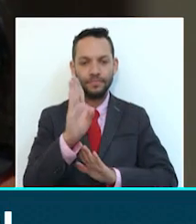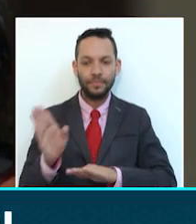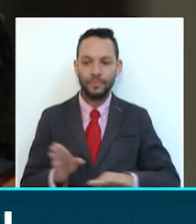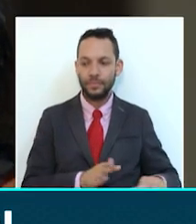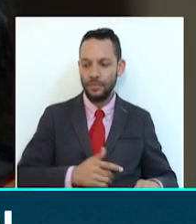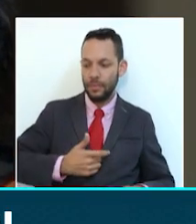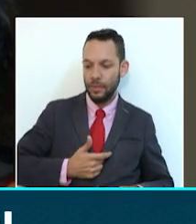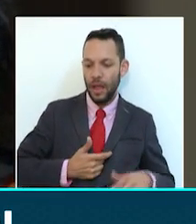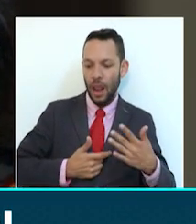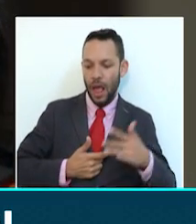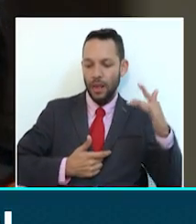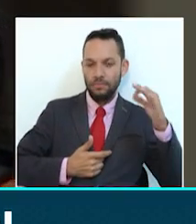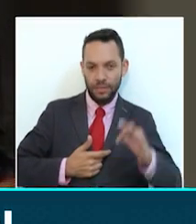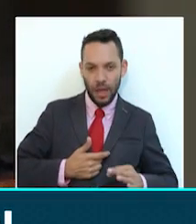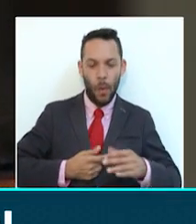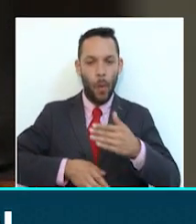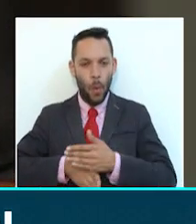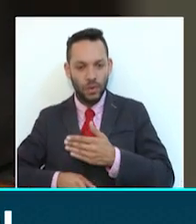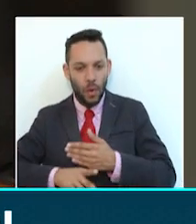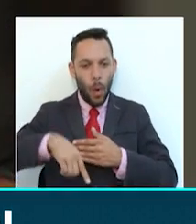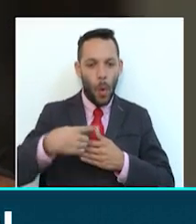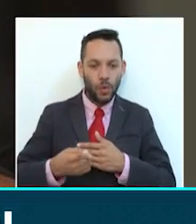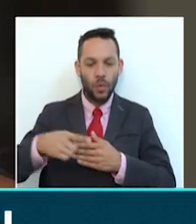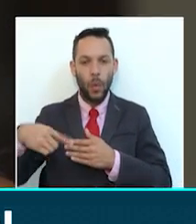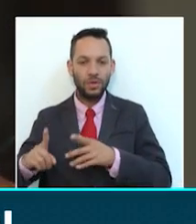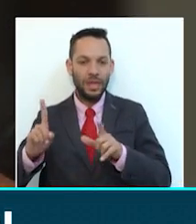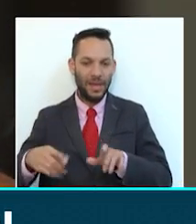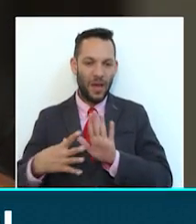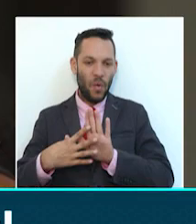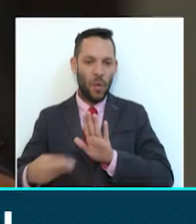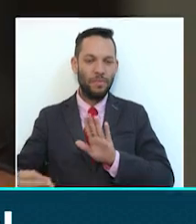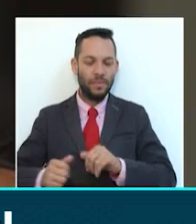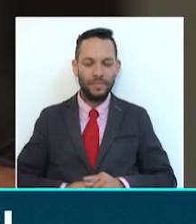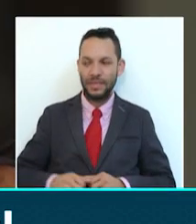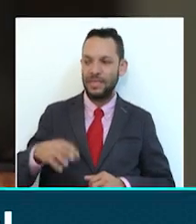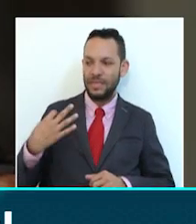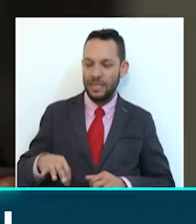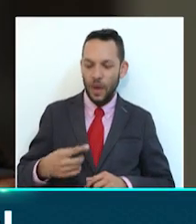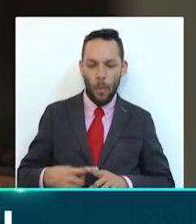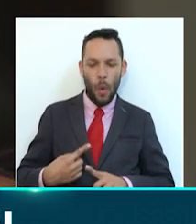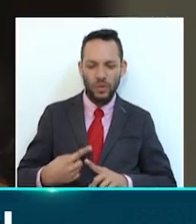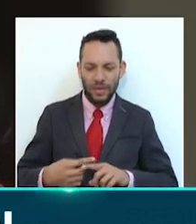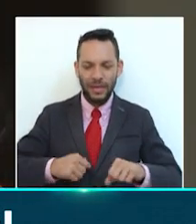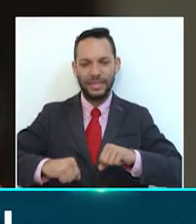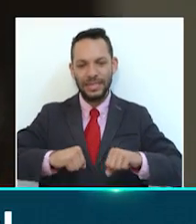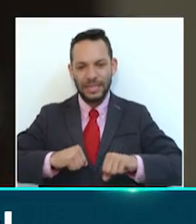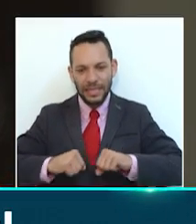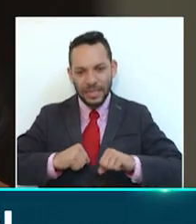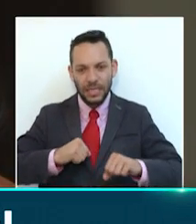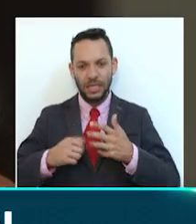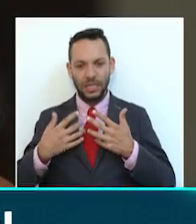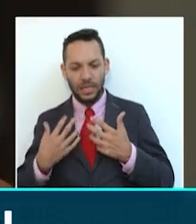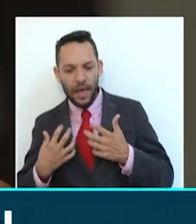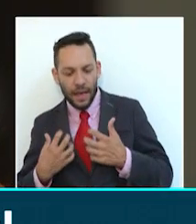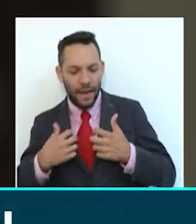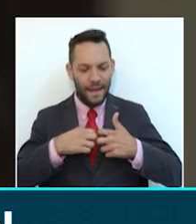medalla de oro va a incentivar a los demás deportistas que aún restan por participar, ¿no? Sí, total, están muy motivados, muy incentivados, y estamos,